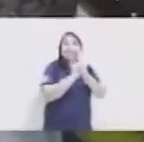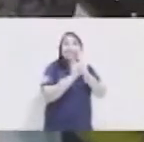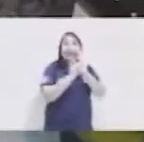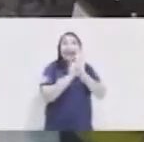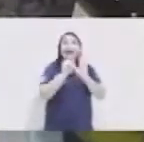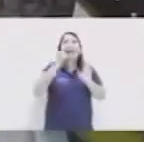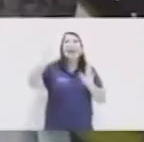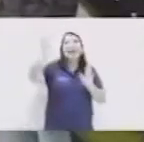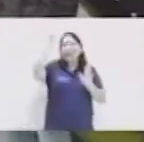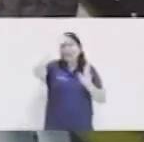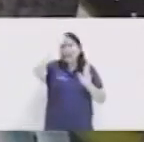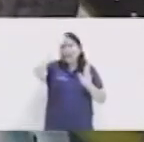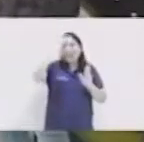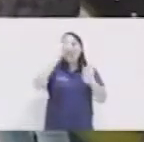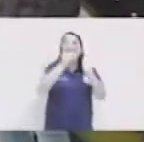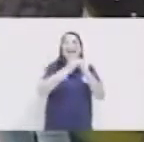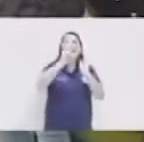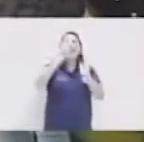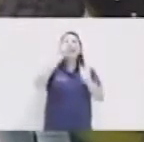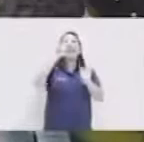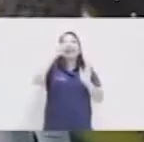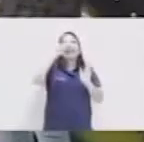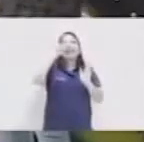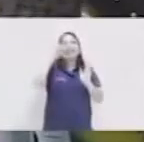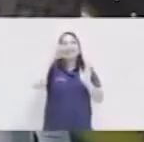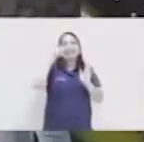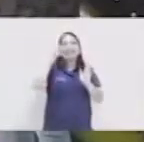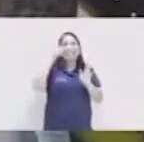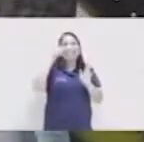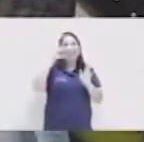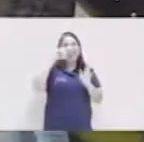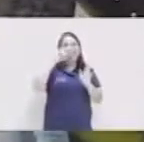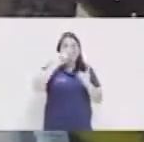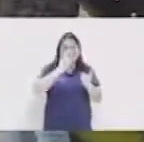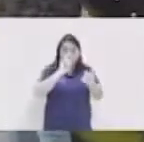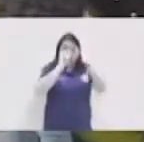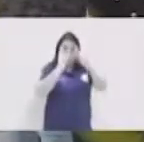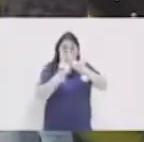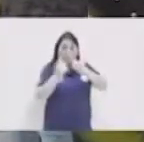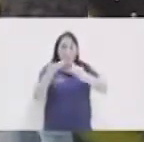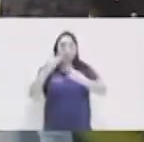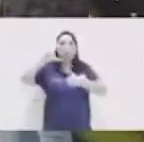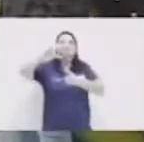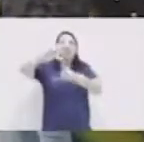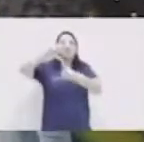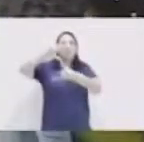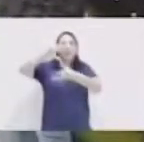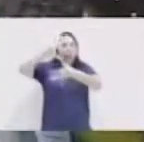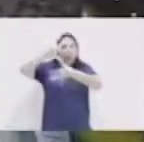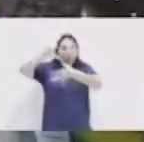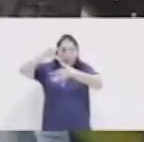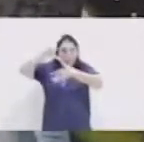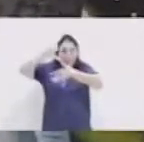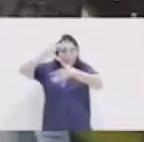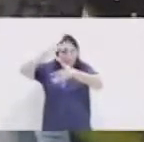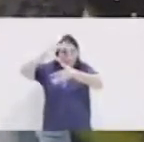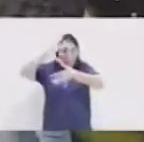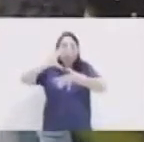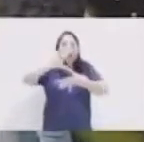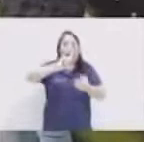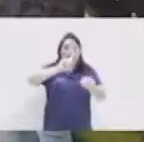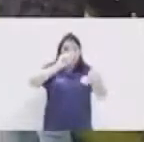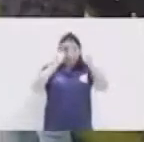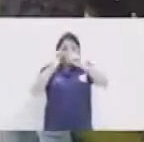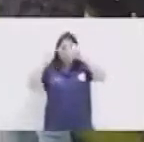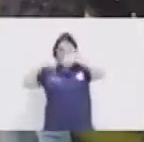hacia el territorio mesoamericano y se volvió en Kukulcán. Y de ahí es donde proviene también nuestra ave símbolo, el quetzal.